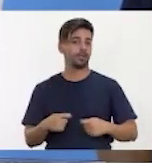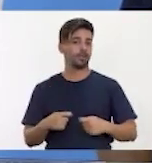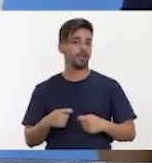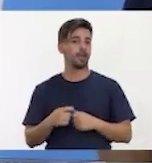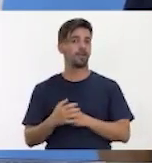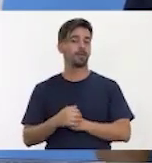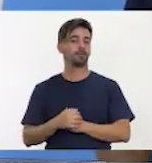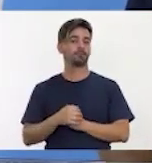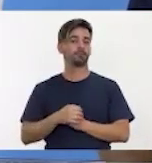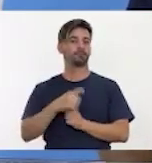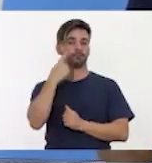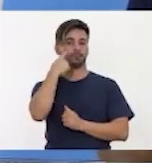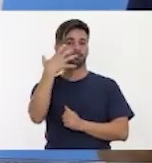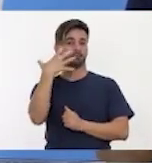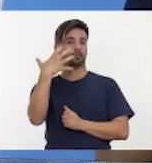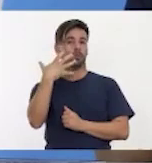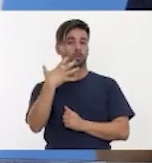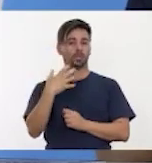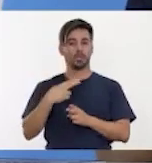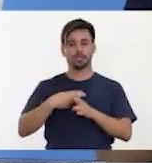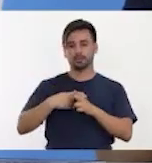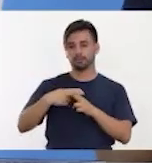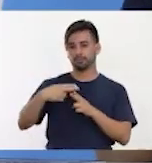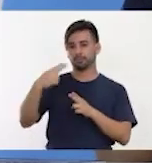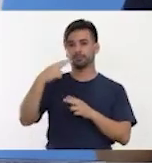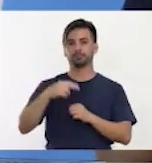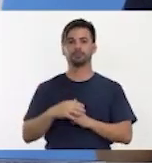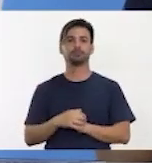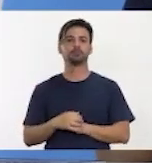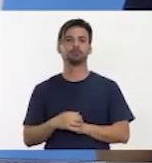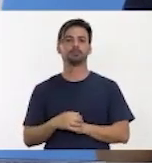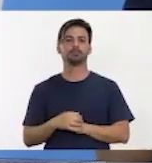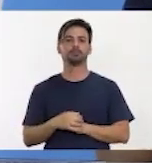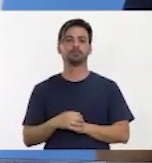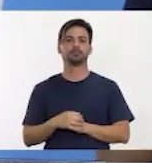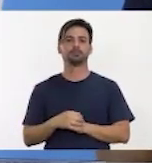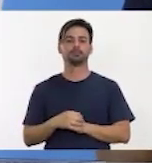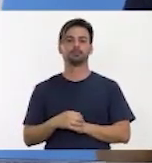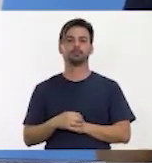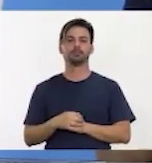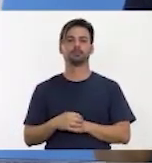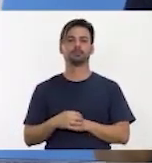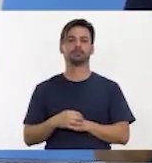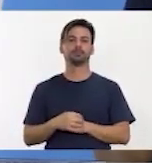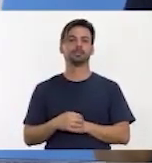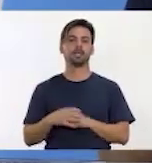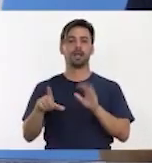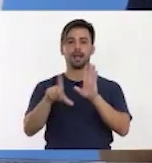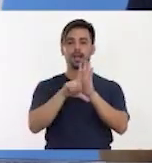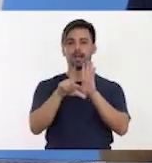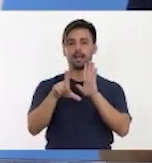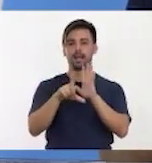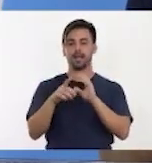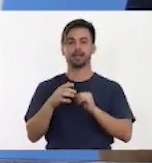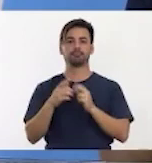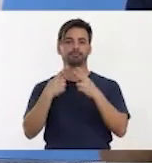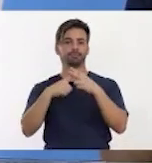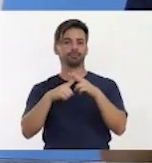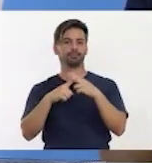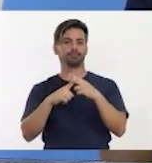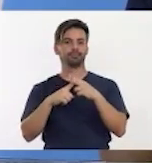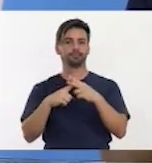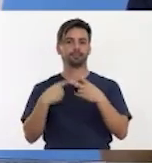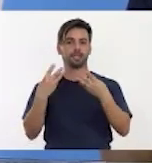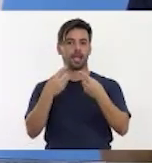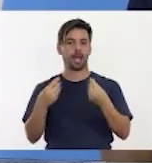su importancia, trascendencia, la primera ley de reforma agraria,